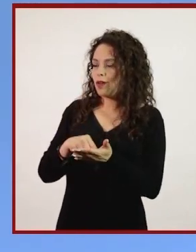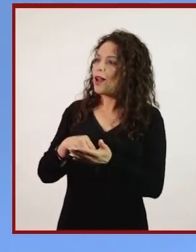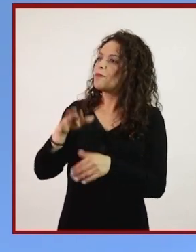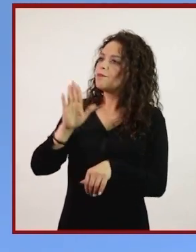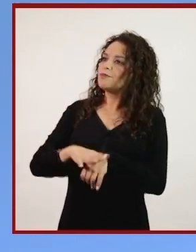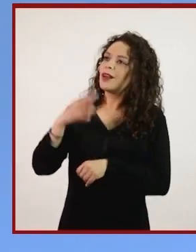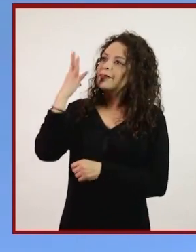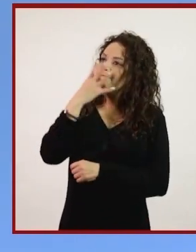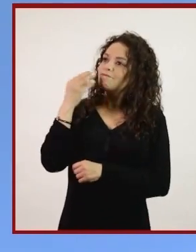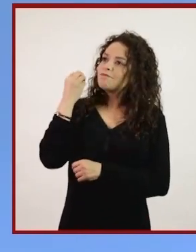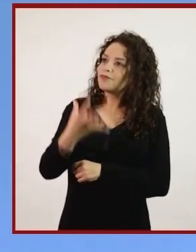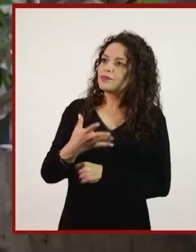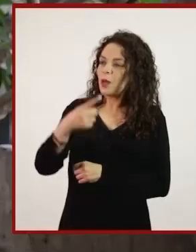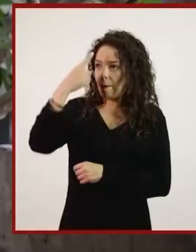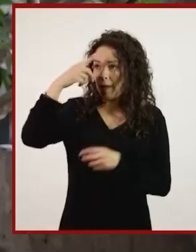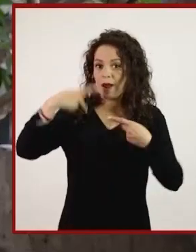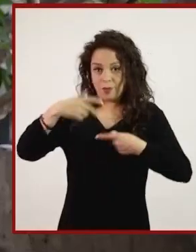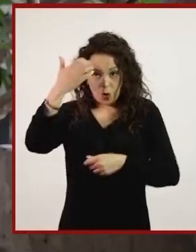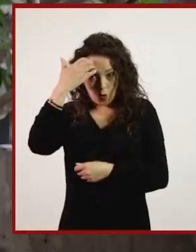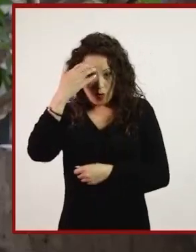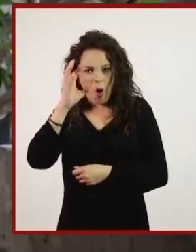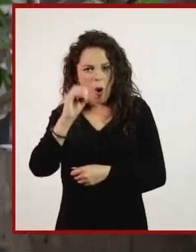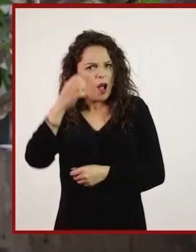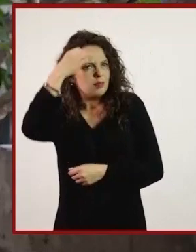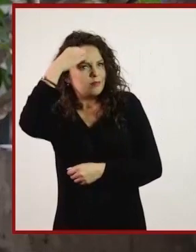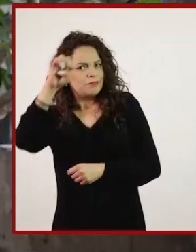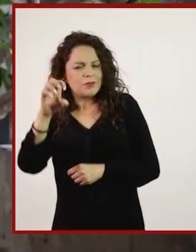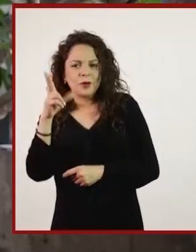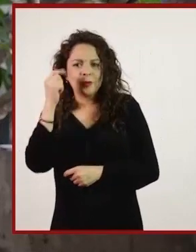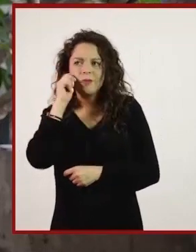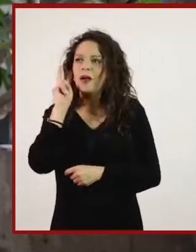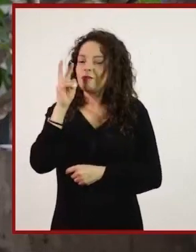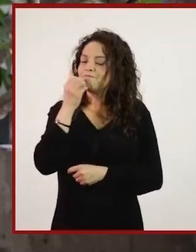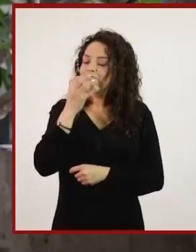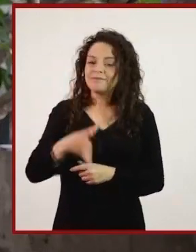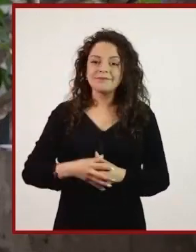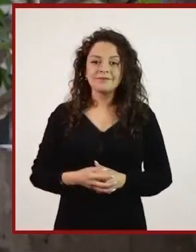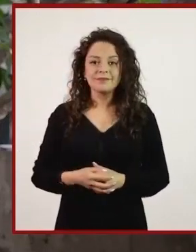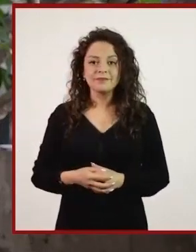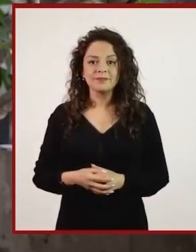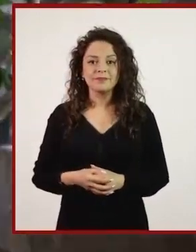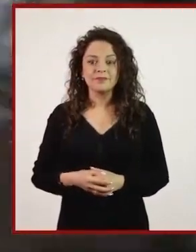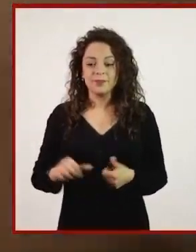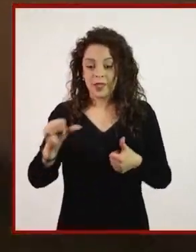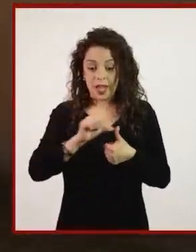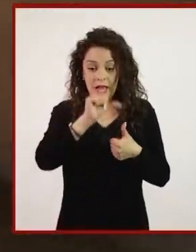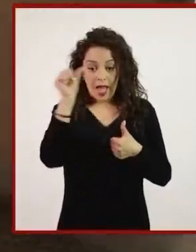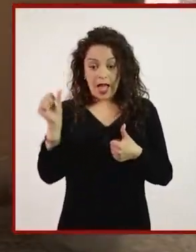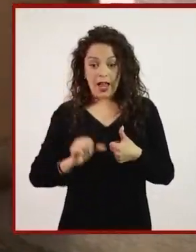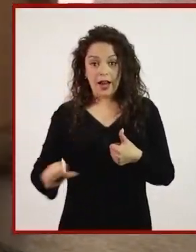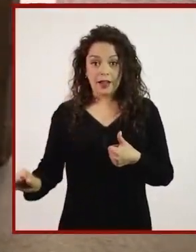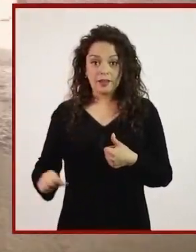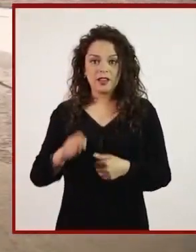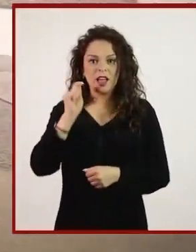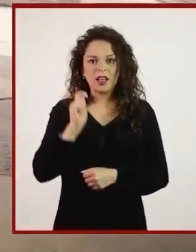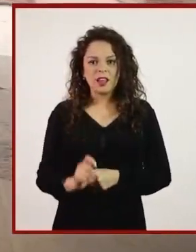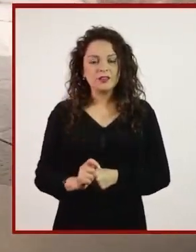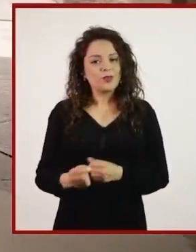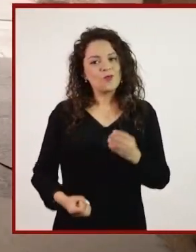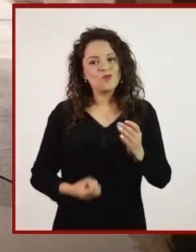público necesariamente cambia la lectura de un lugar y lo presenta más agradable para propios y extraños.